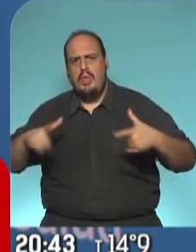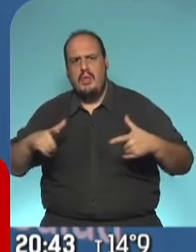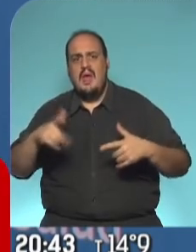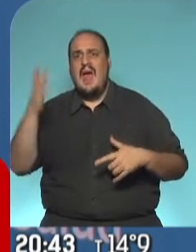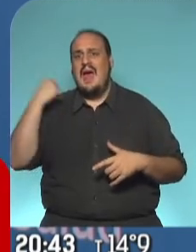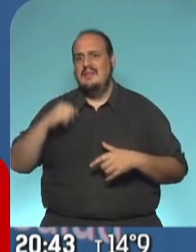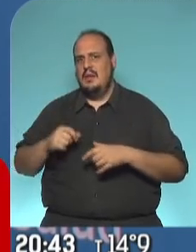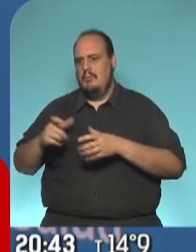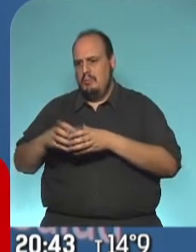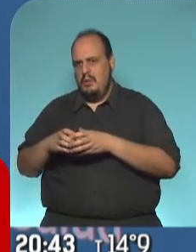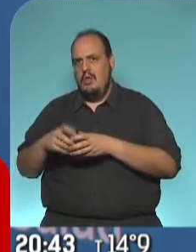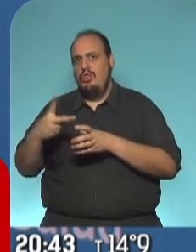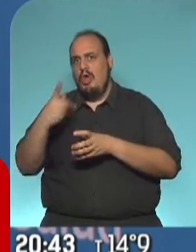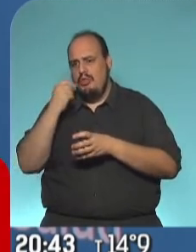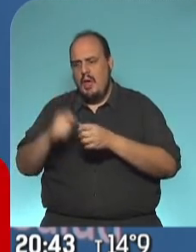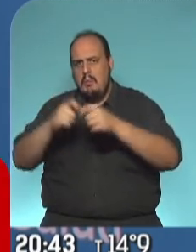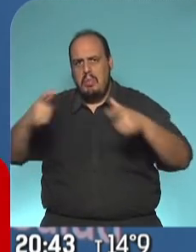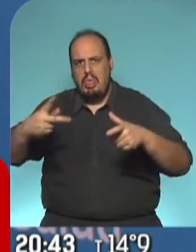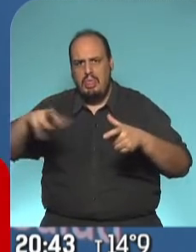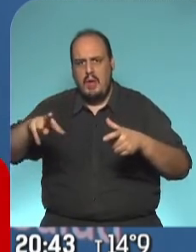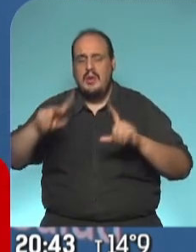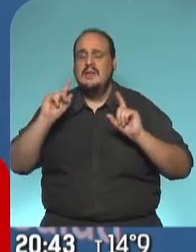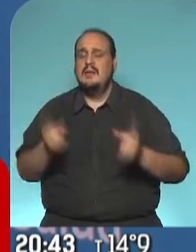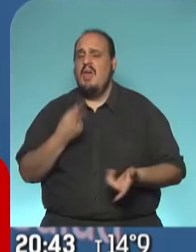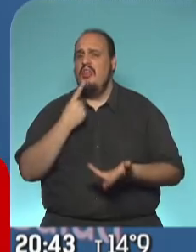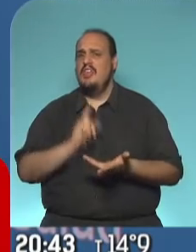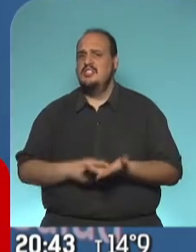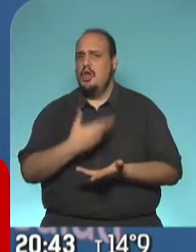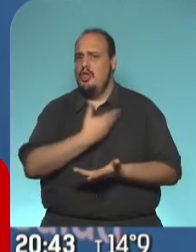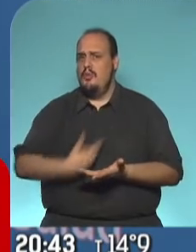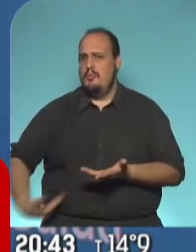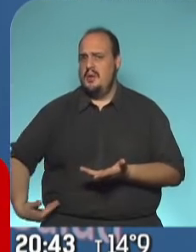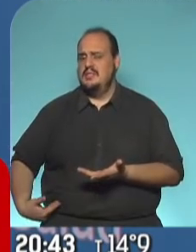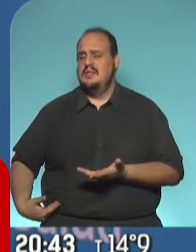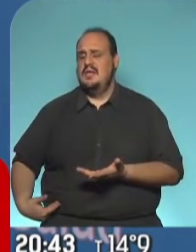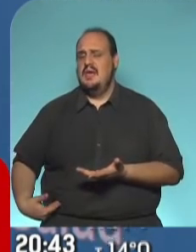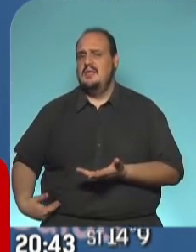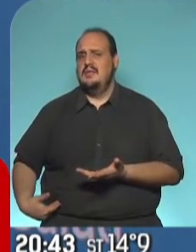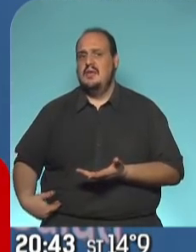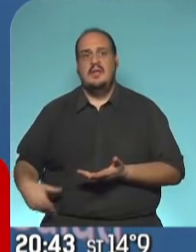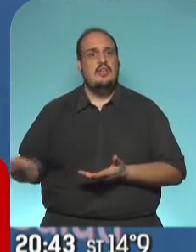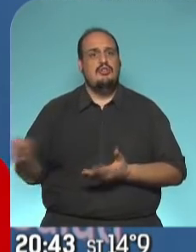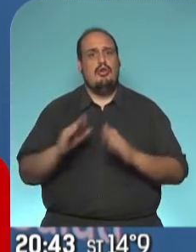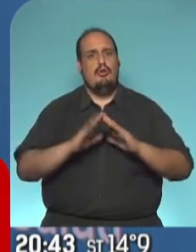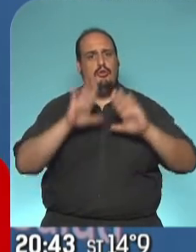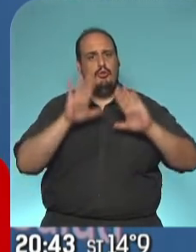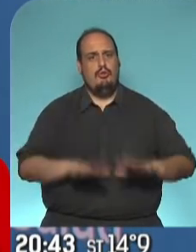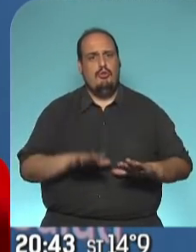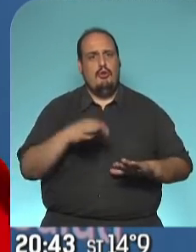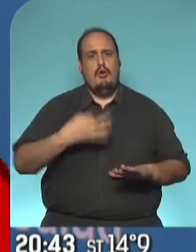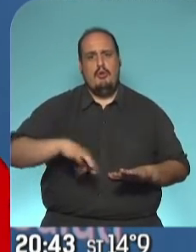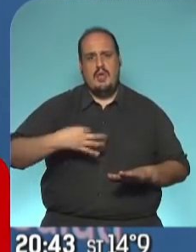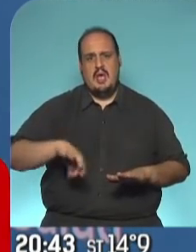cada 5 días, la decisión gubernamental compartida de generar el aislamiento social preventivo